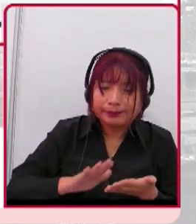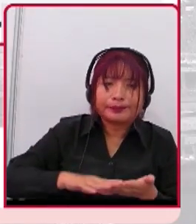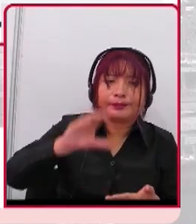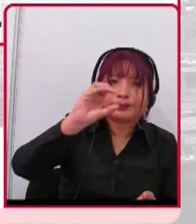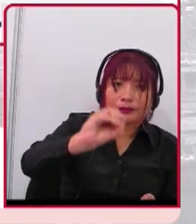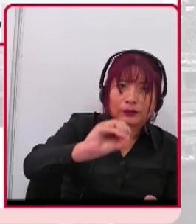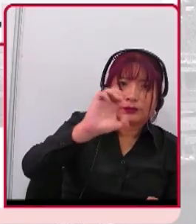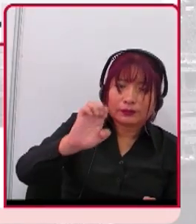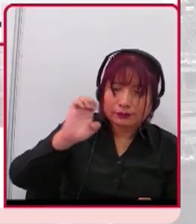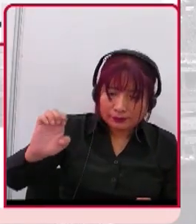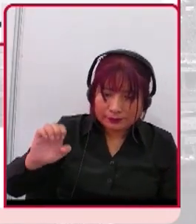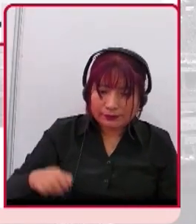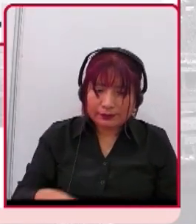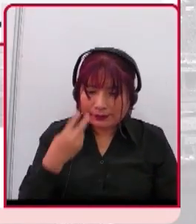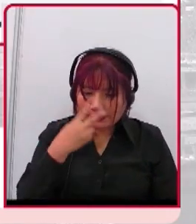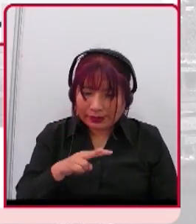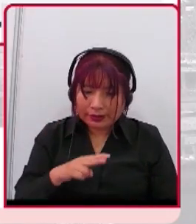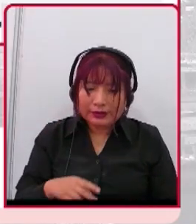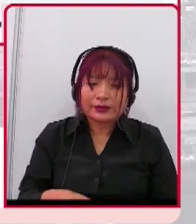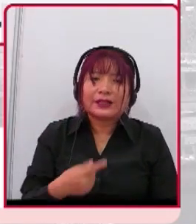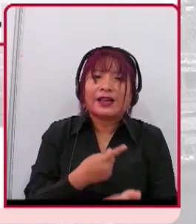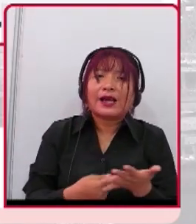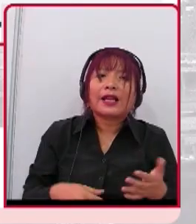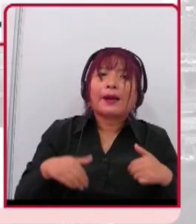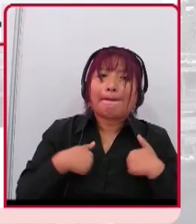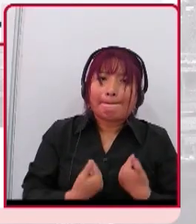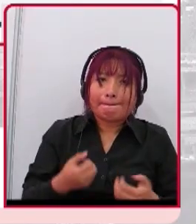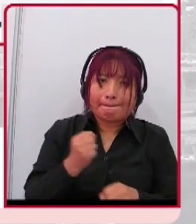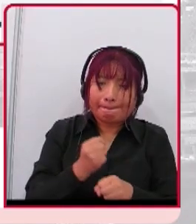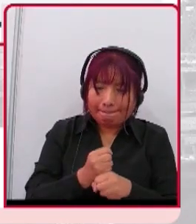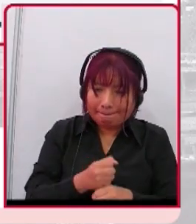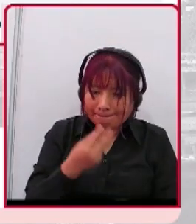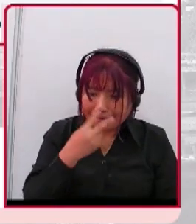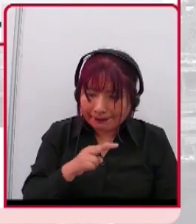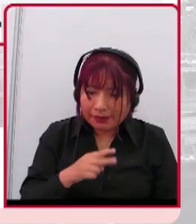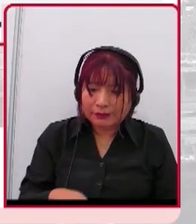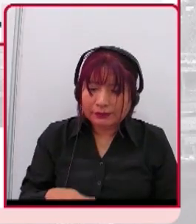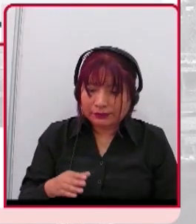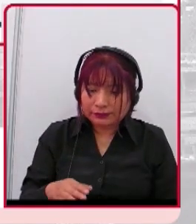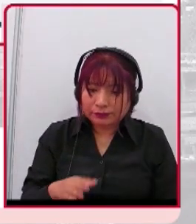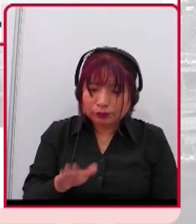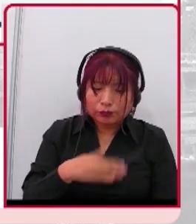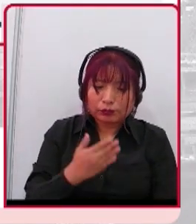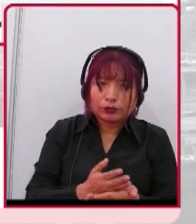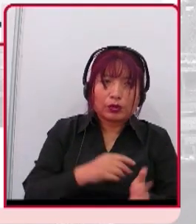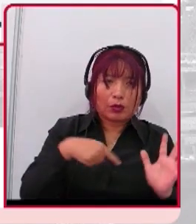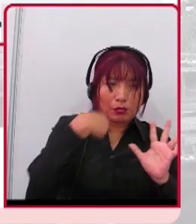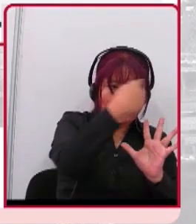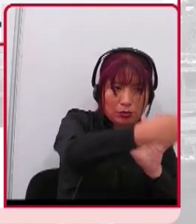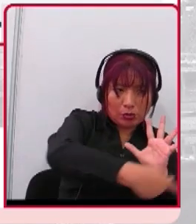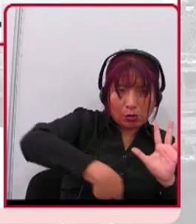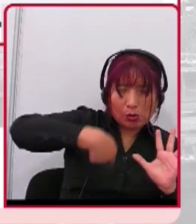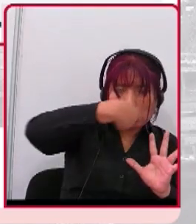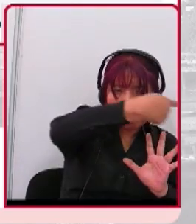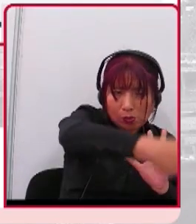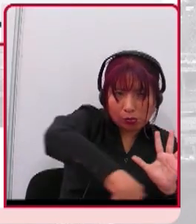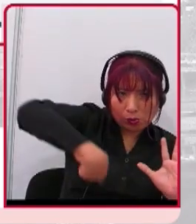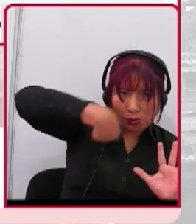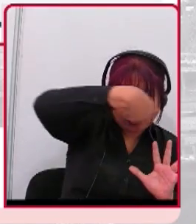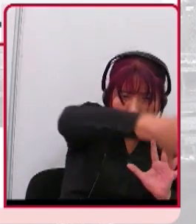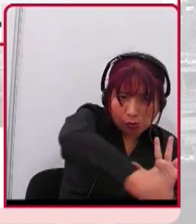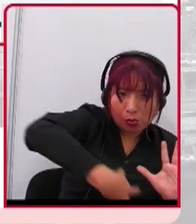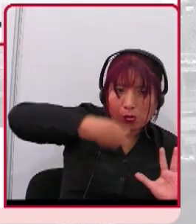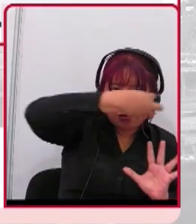botella. Definimos que en los escenarios de procesamiento del molino SAG de materiales de baja